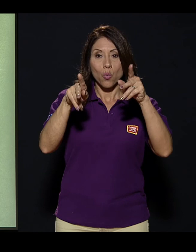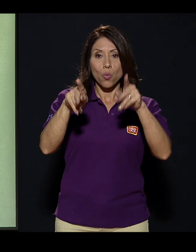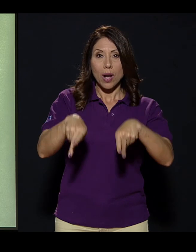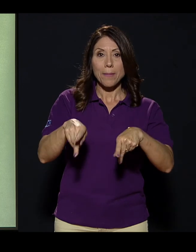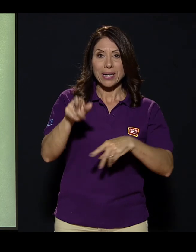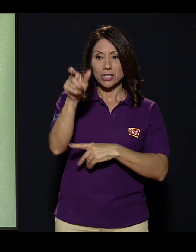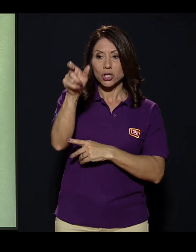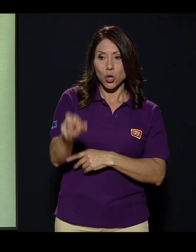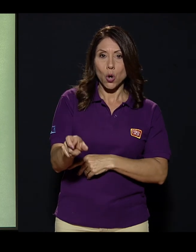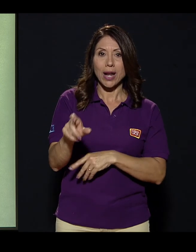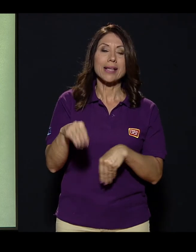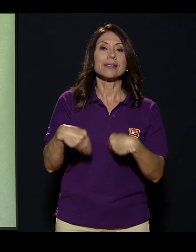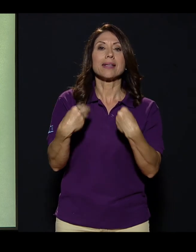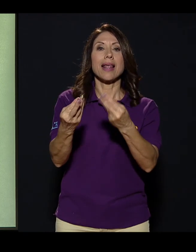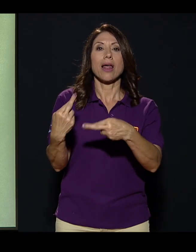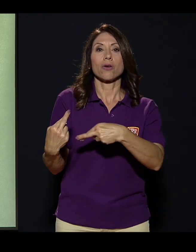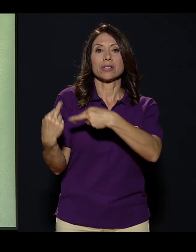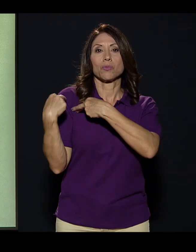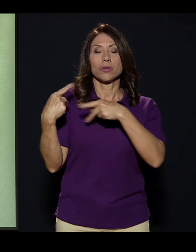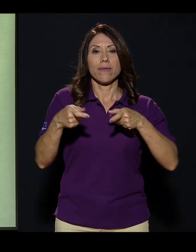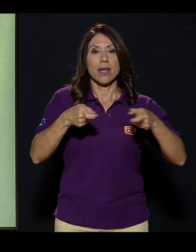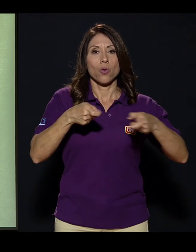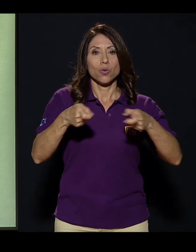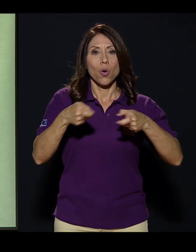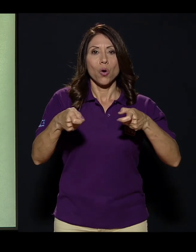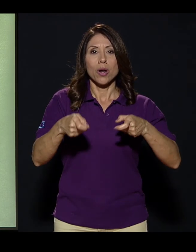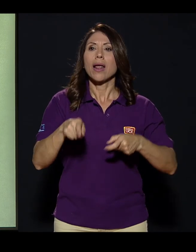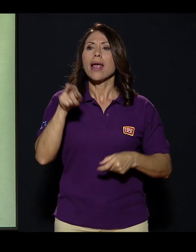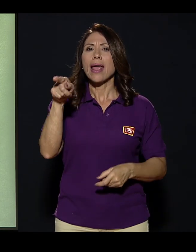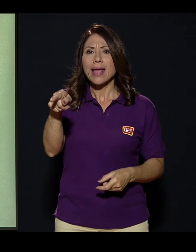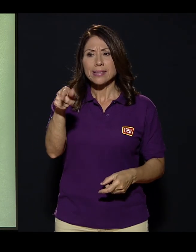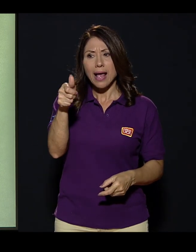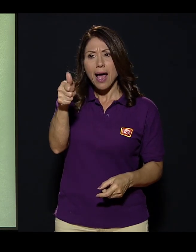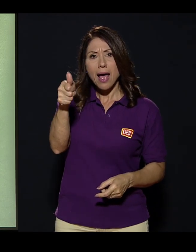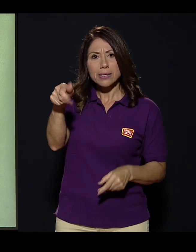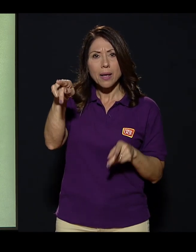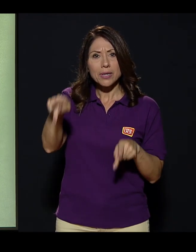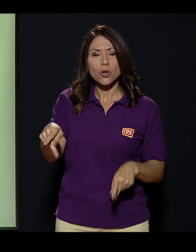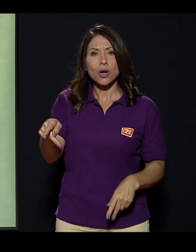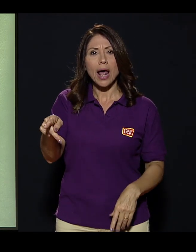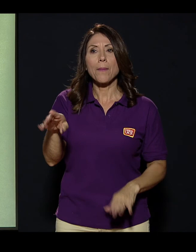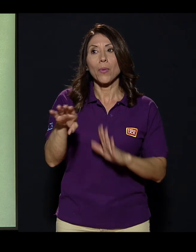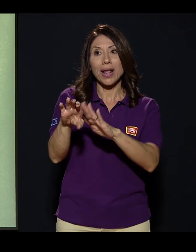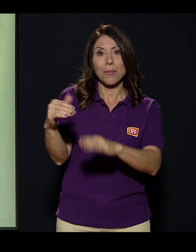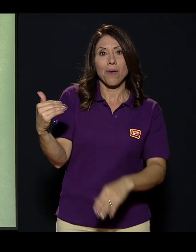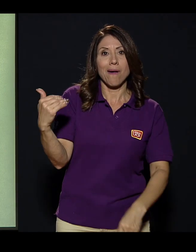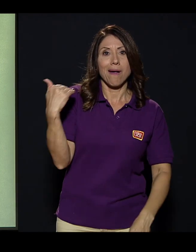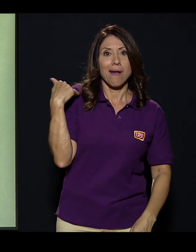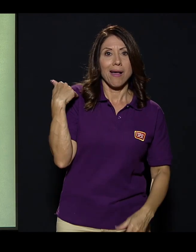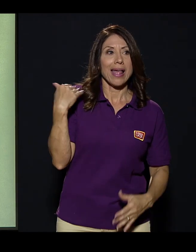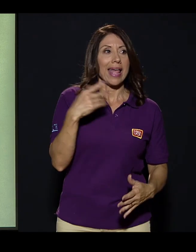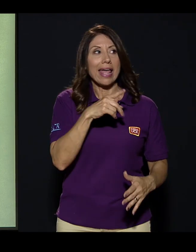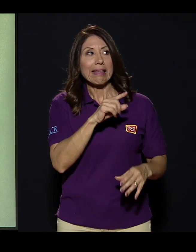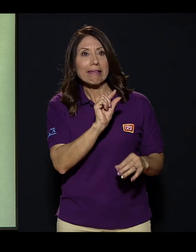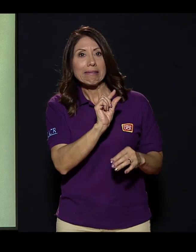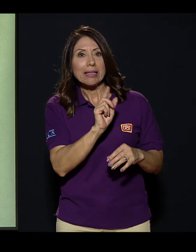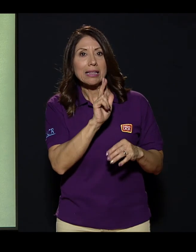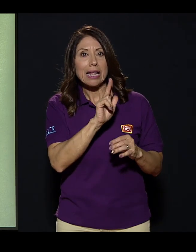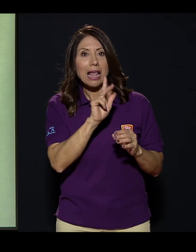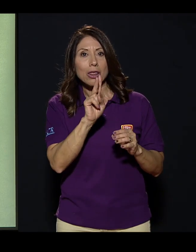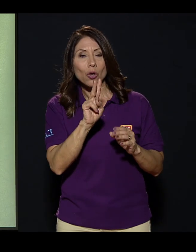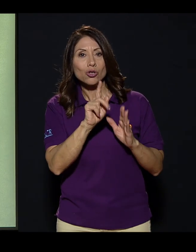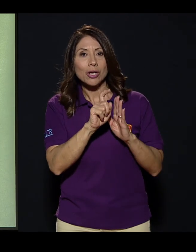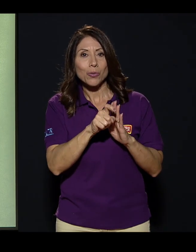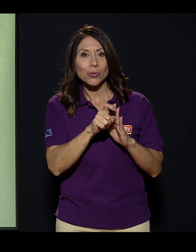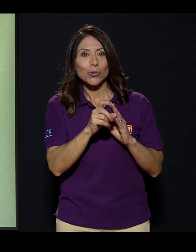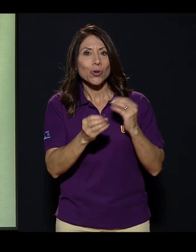32 segundos, ¿cómo va tu tiempo? Ya casi vas, ya casi terminas. Veo que ustedes deberían estar en un